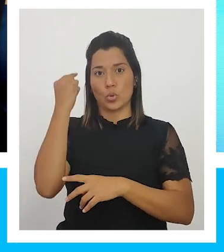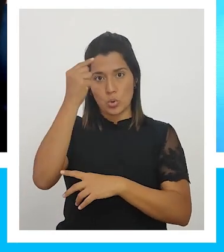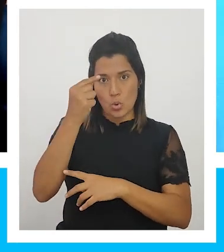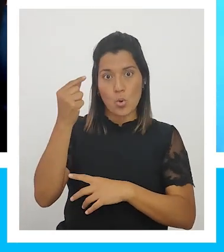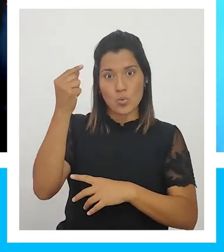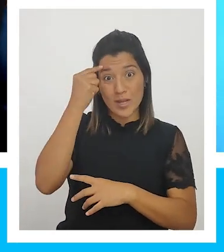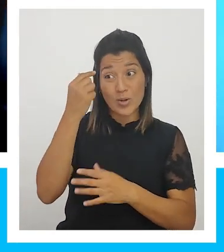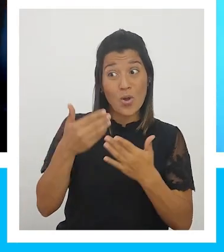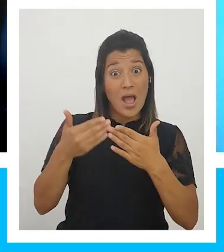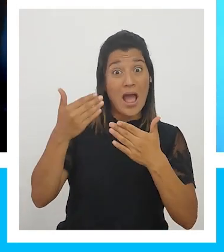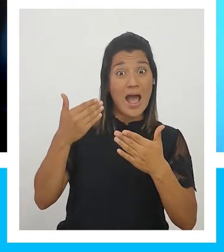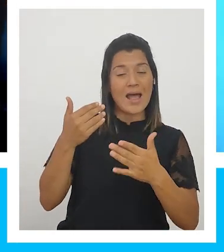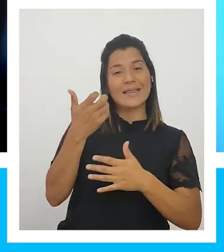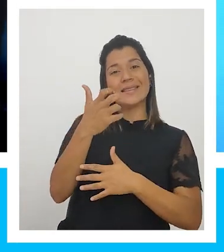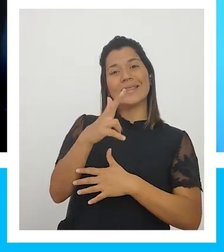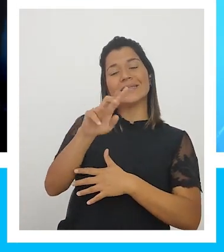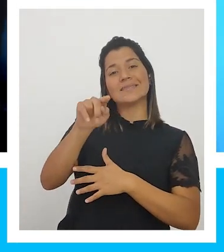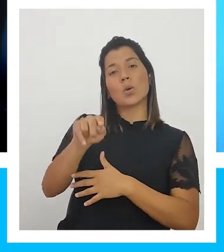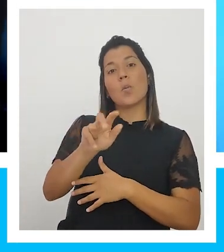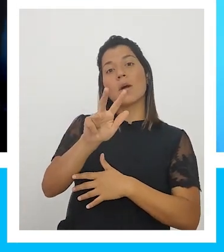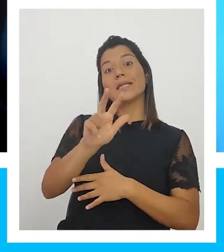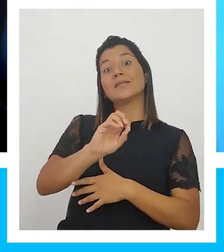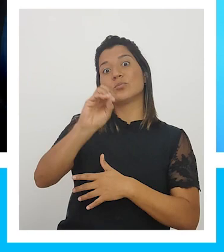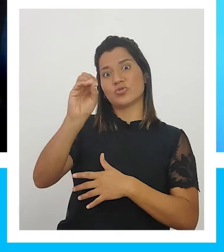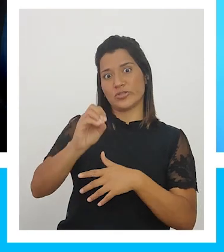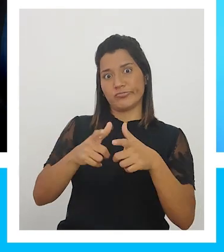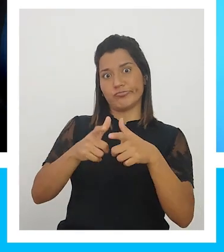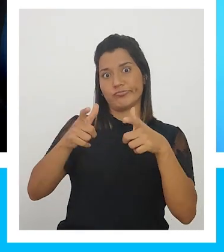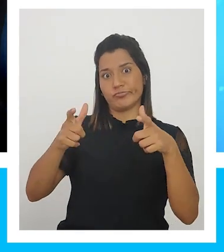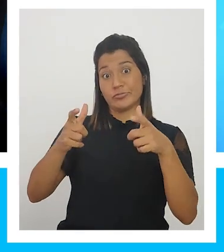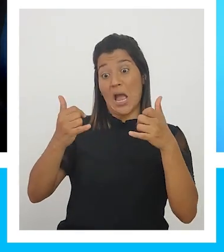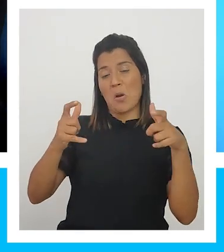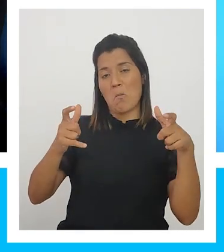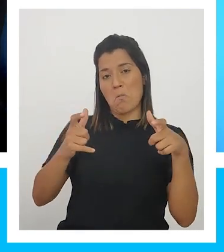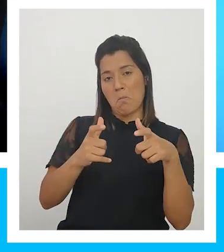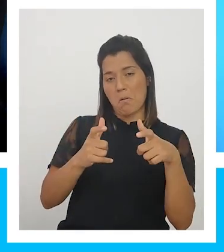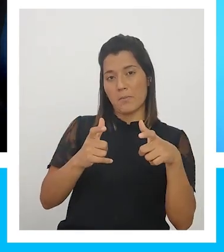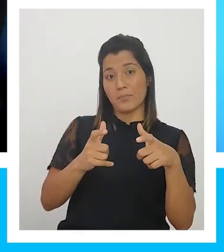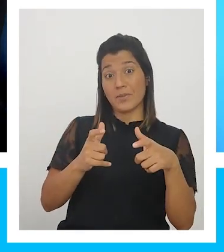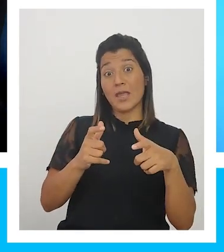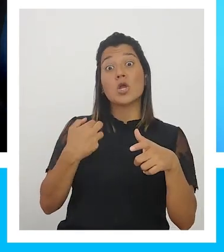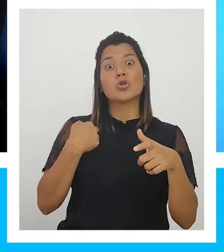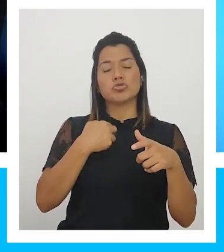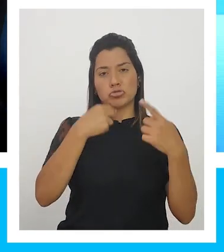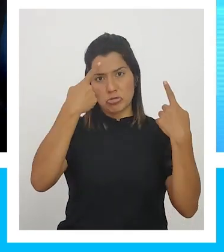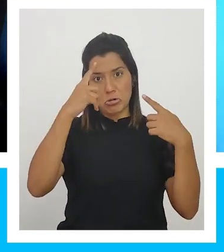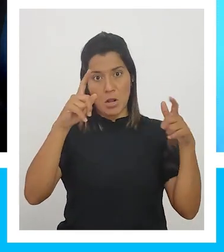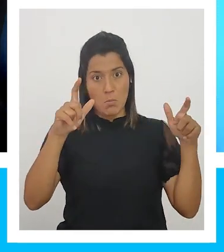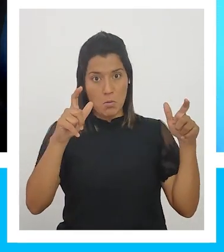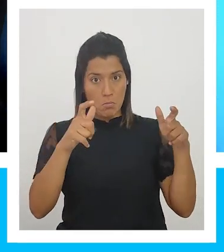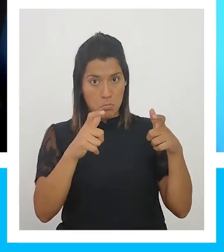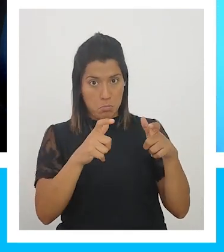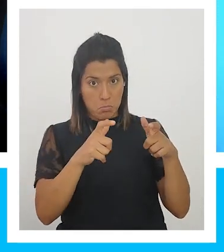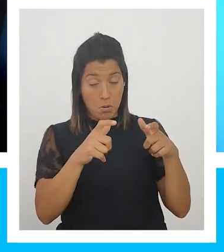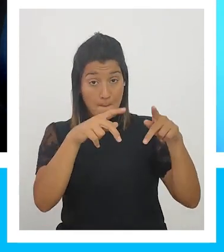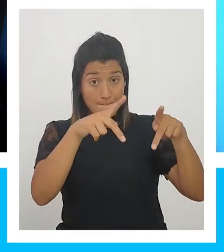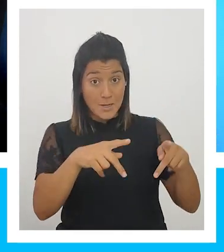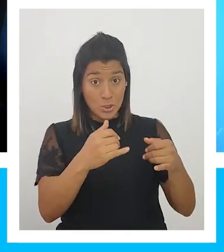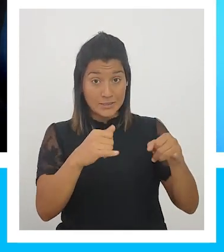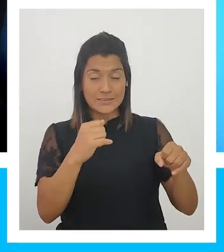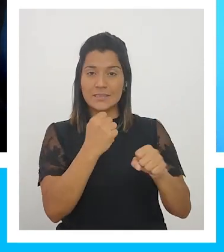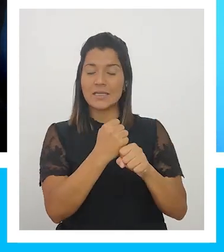era de 13,3%. Y esa disminución del desempleo ha